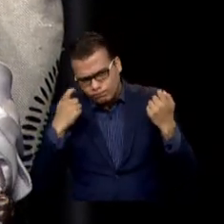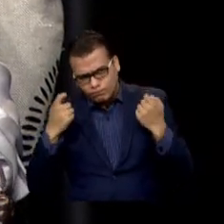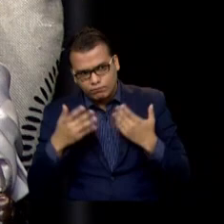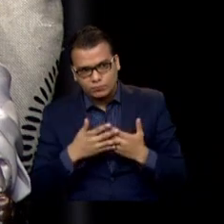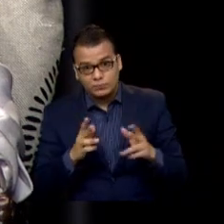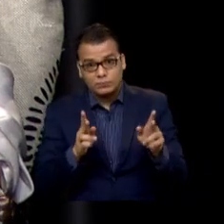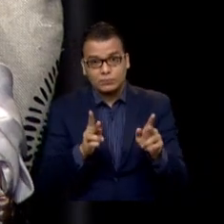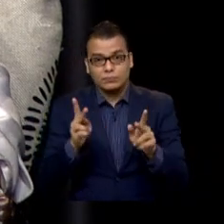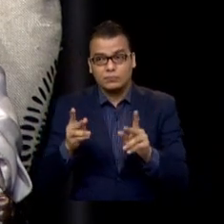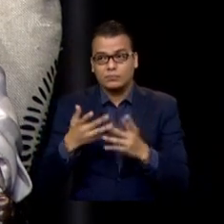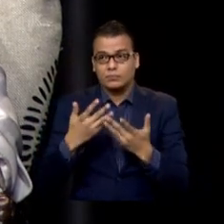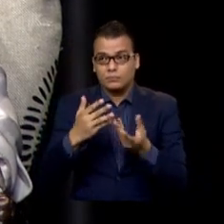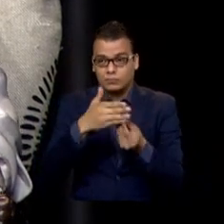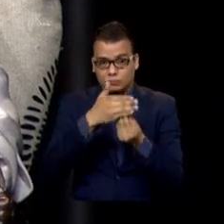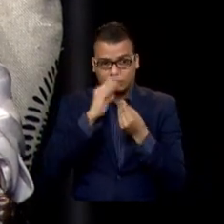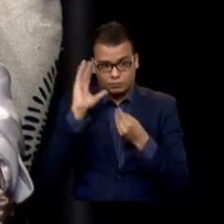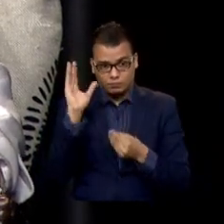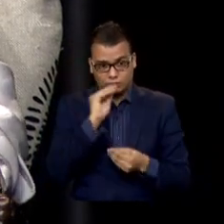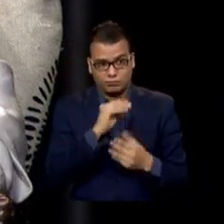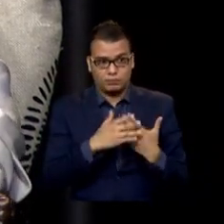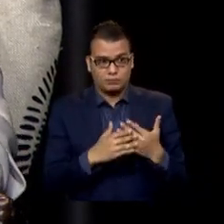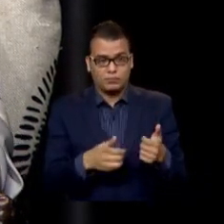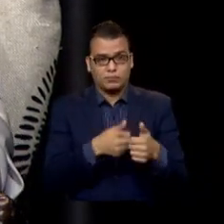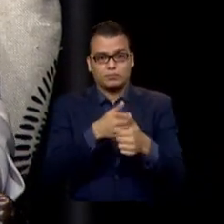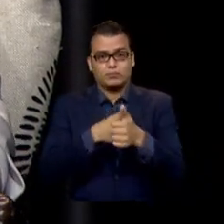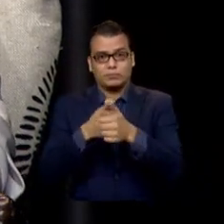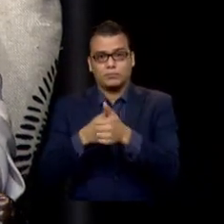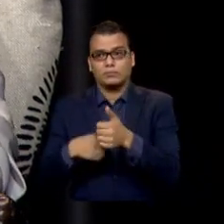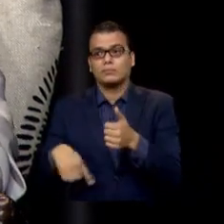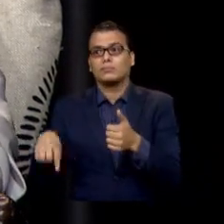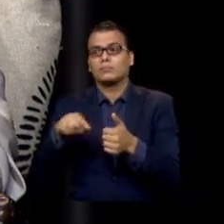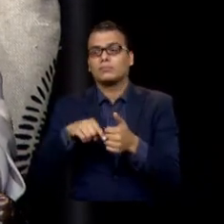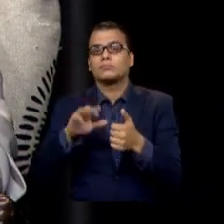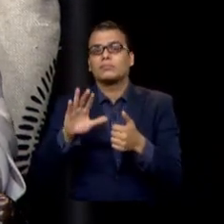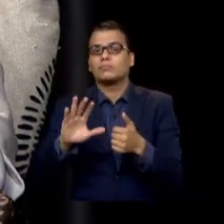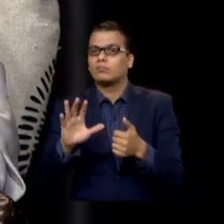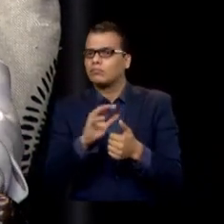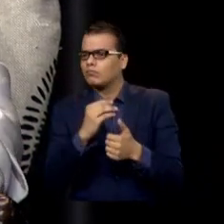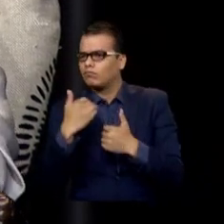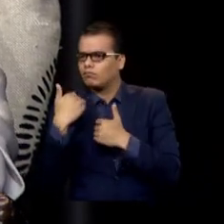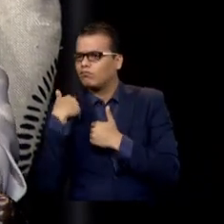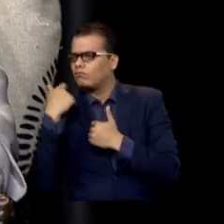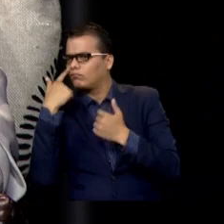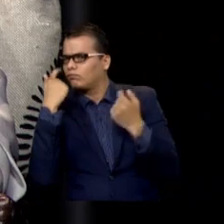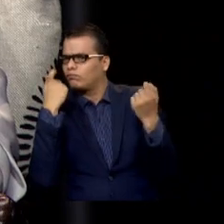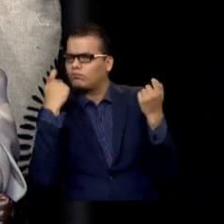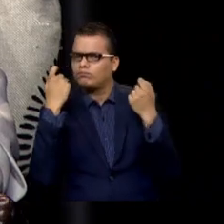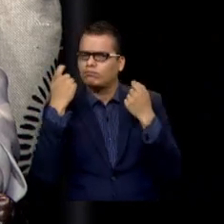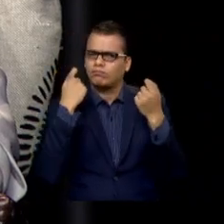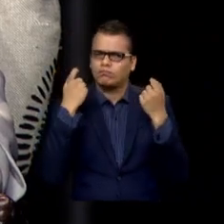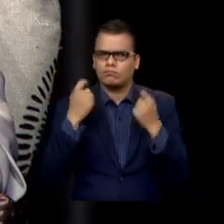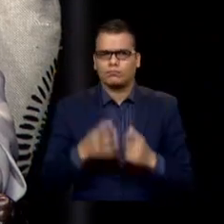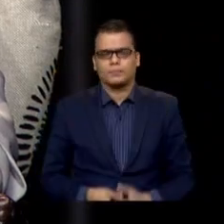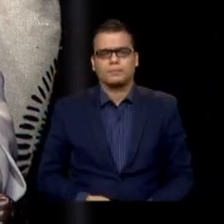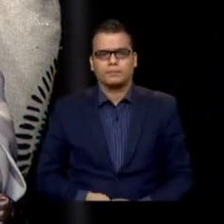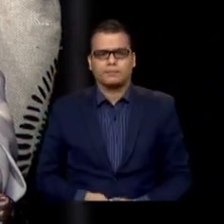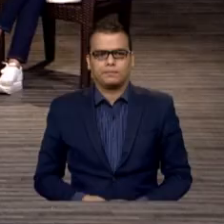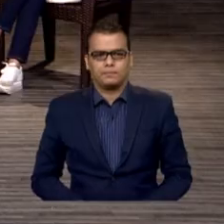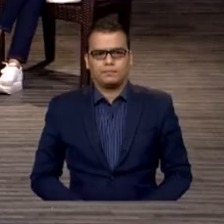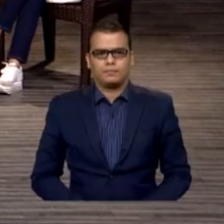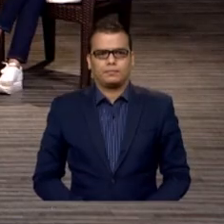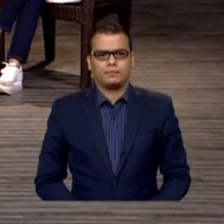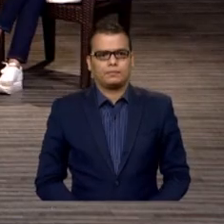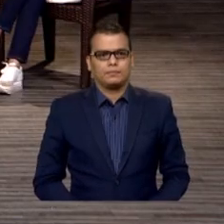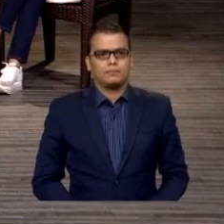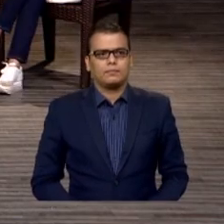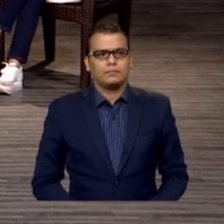sus trabajadores y proteger la ciudadanía. Es responsabilidad de los municipios hacer el seguimiento y nosotros desde luego los vamos a acompañar. Doctora Mierlandi,